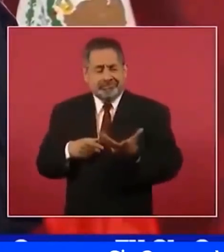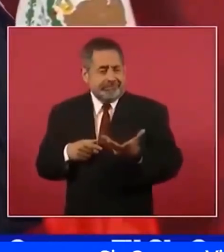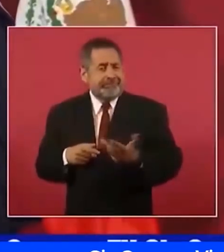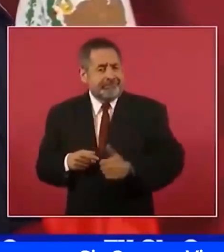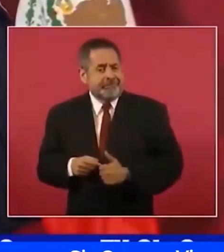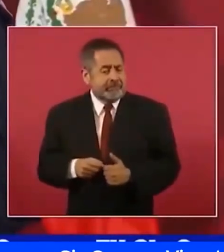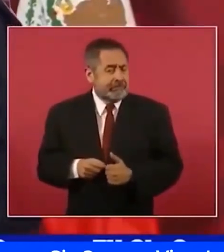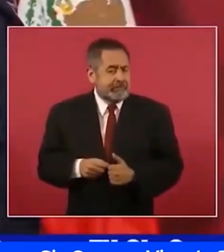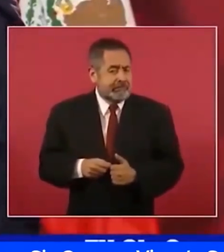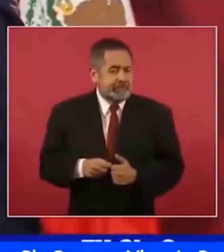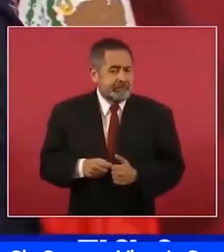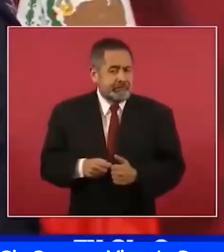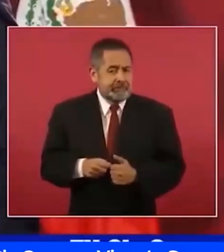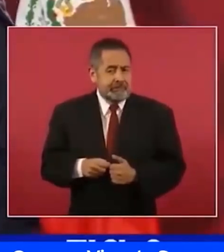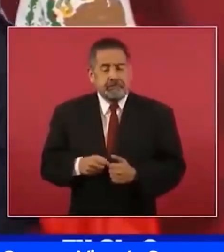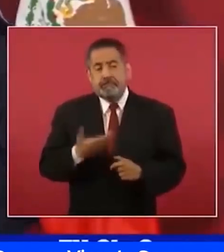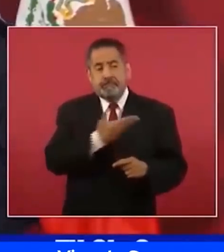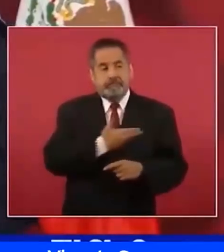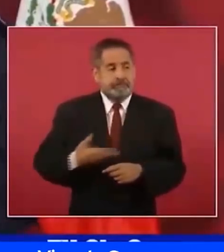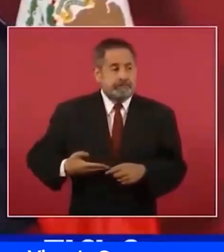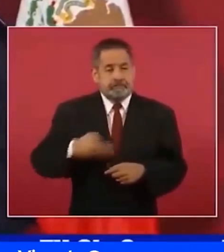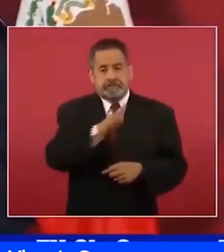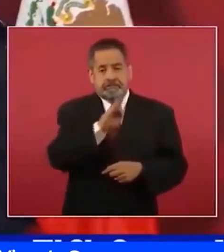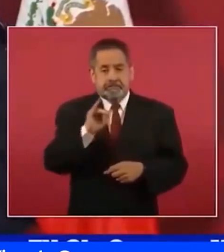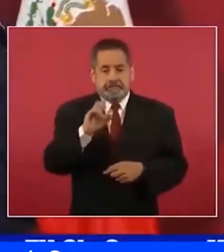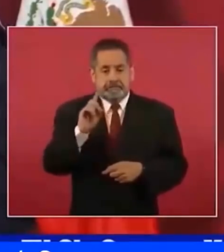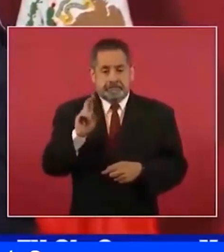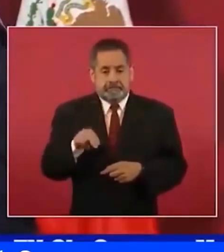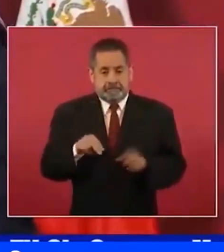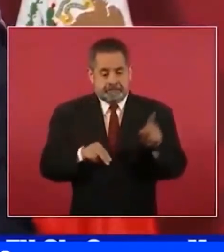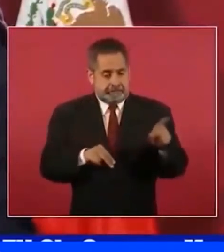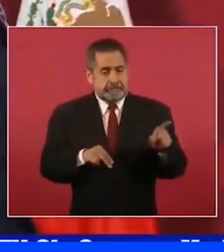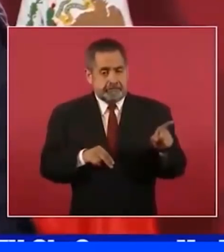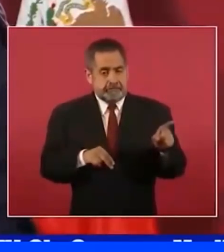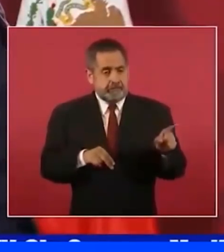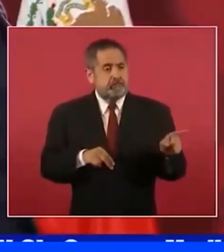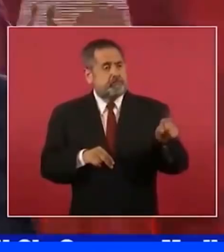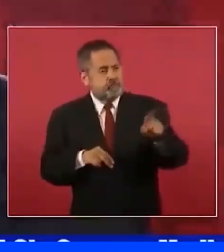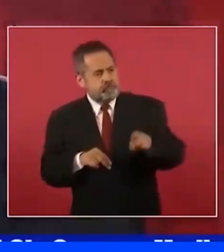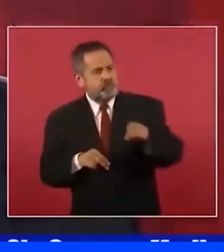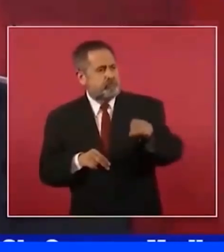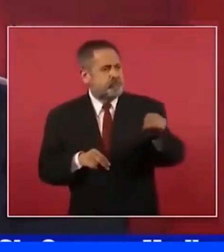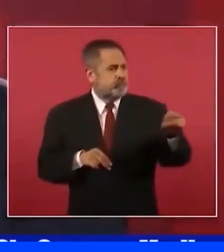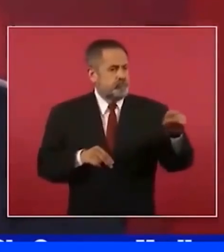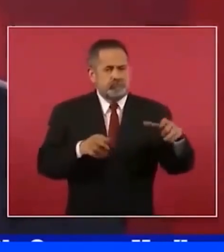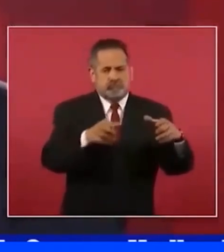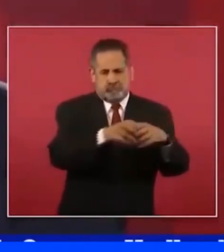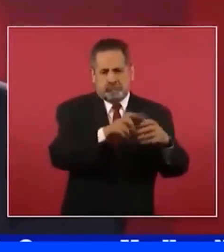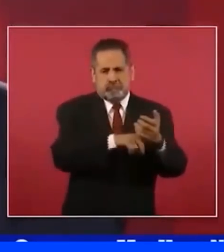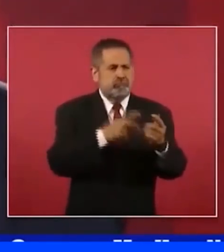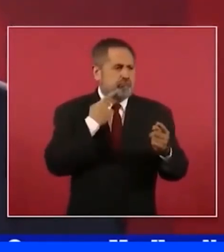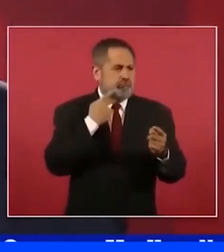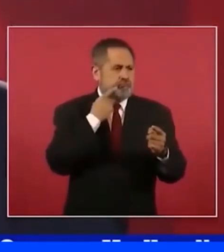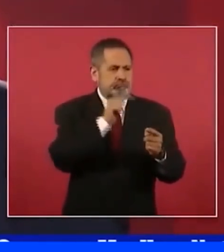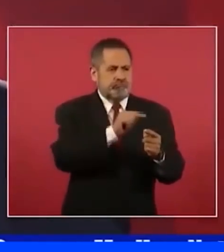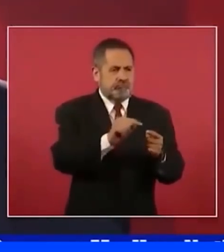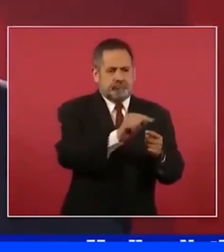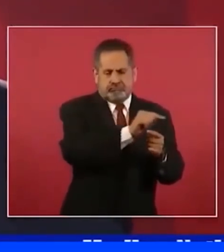y el presidente Biden, como otros políticos,